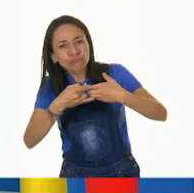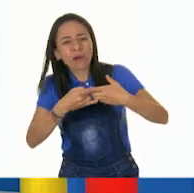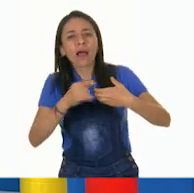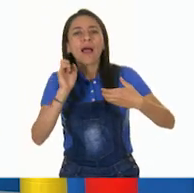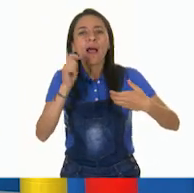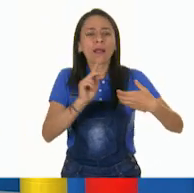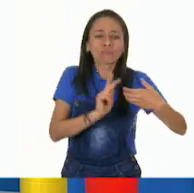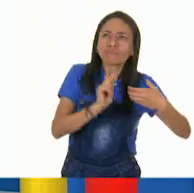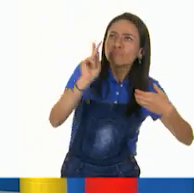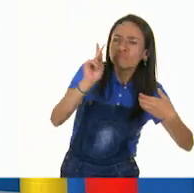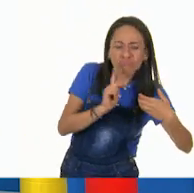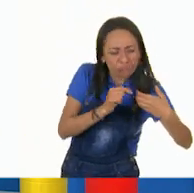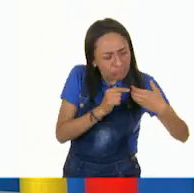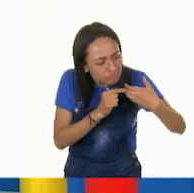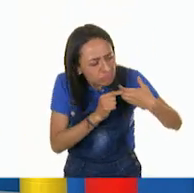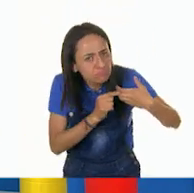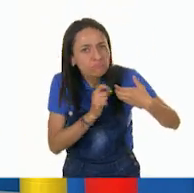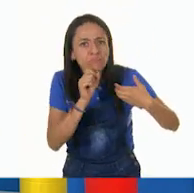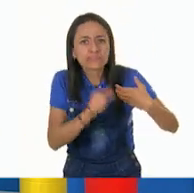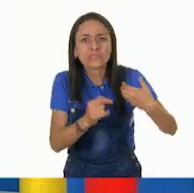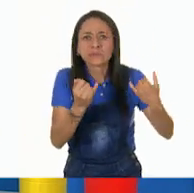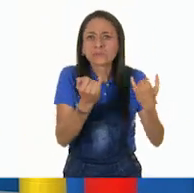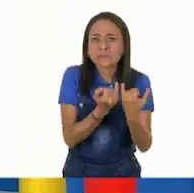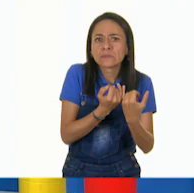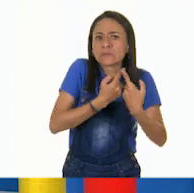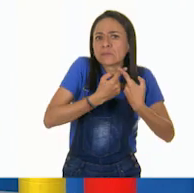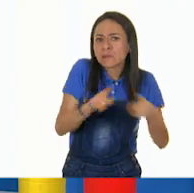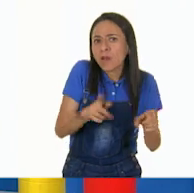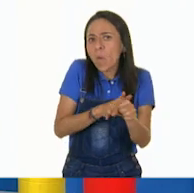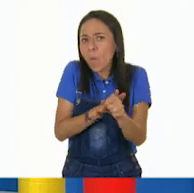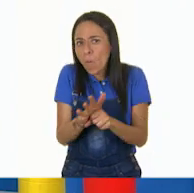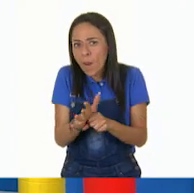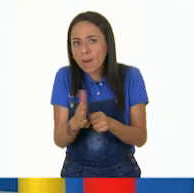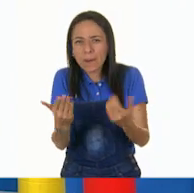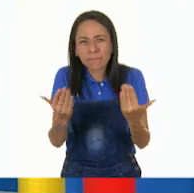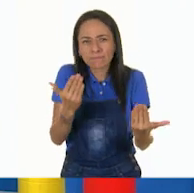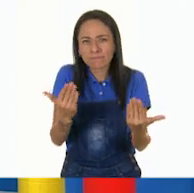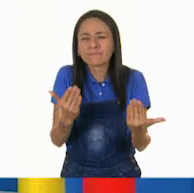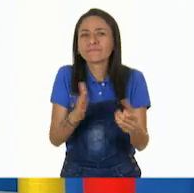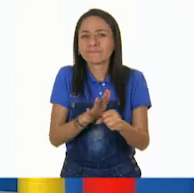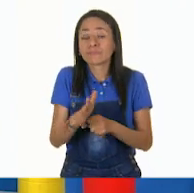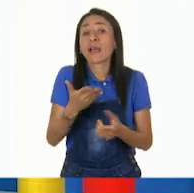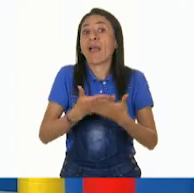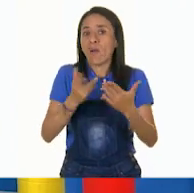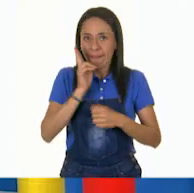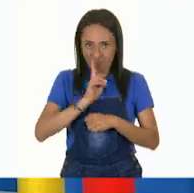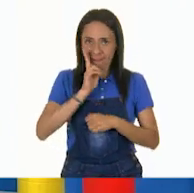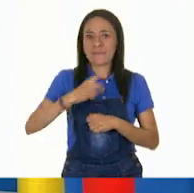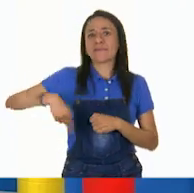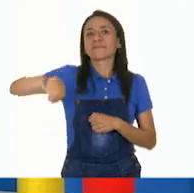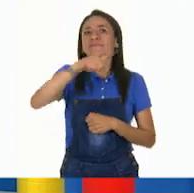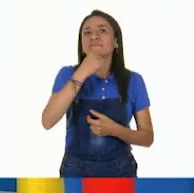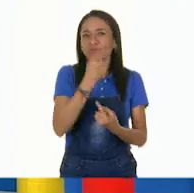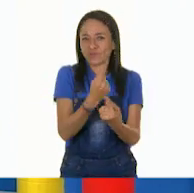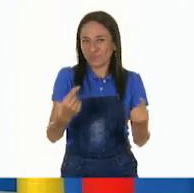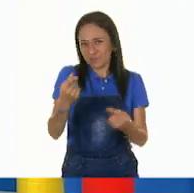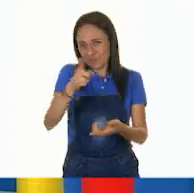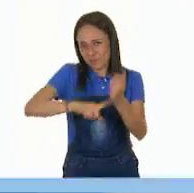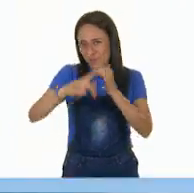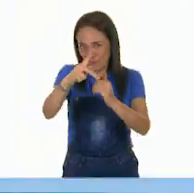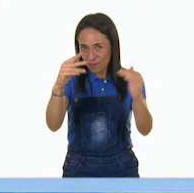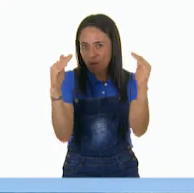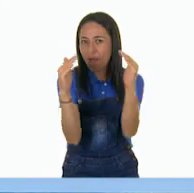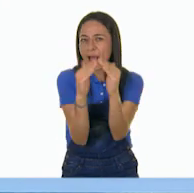similitudes y diferencias qué les parece si hacemos un ejercicio para que las niñas y niños en casa vean cómo se hace